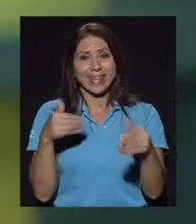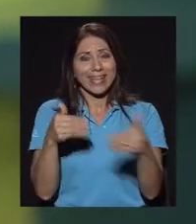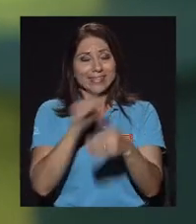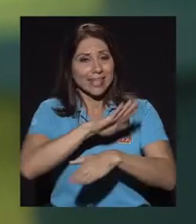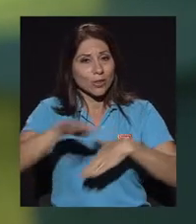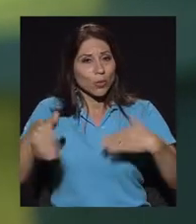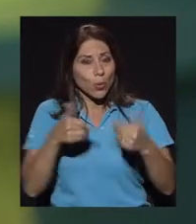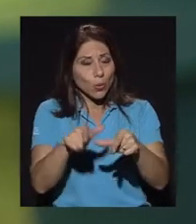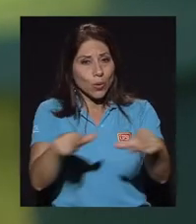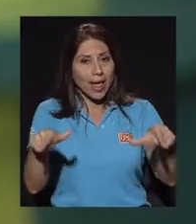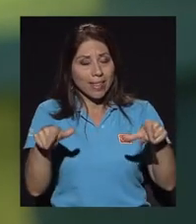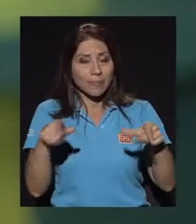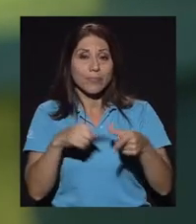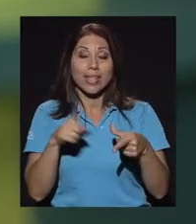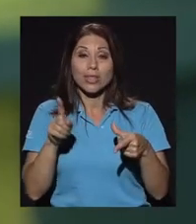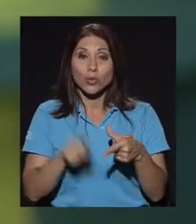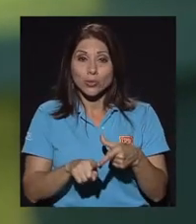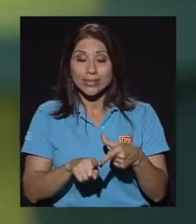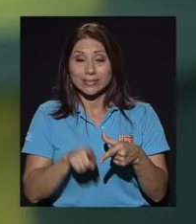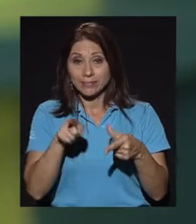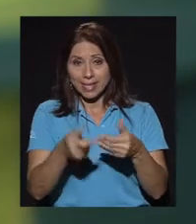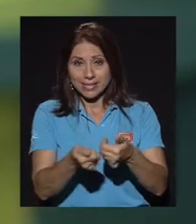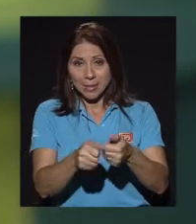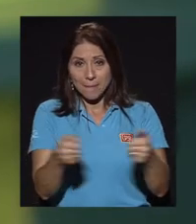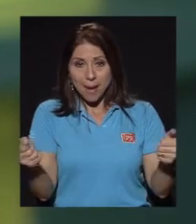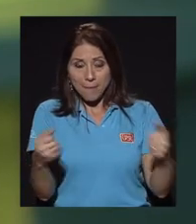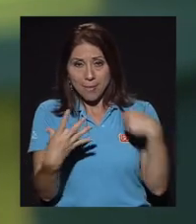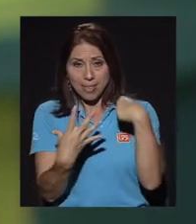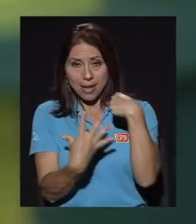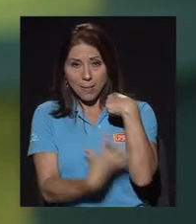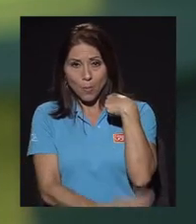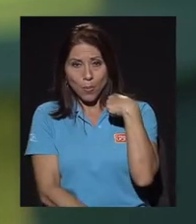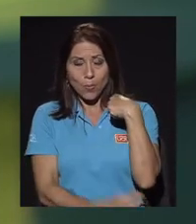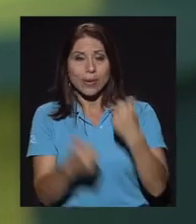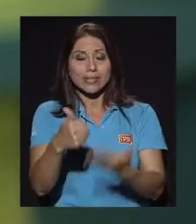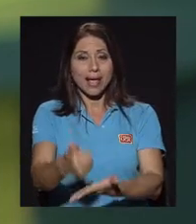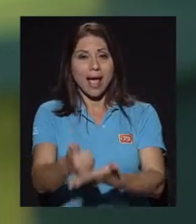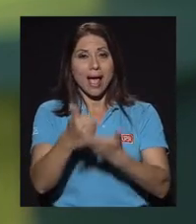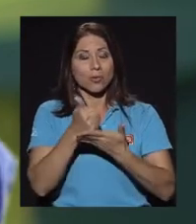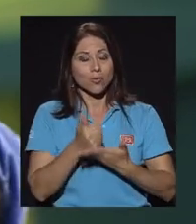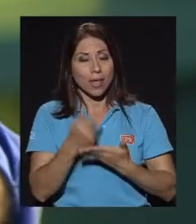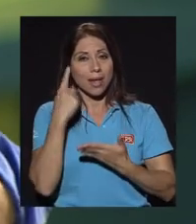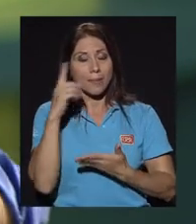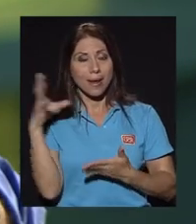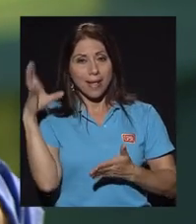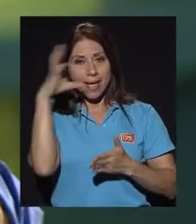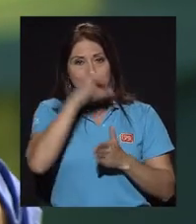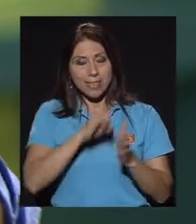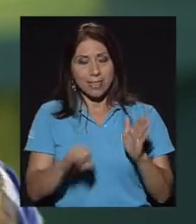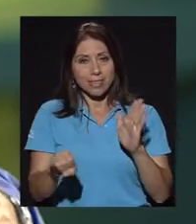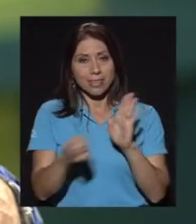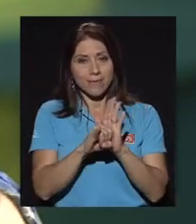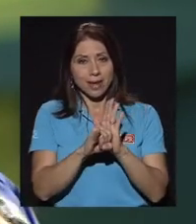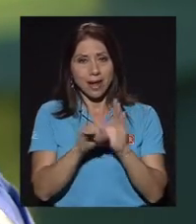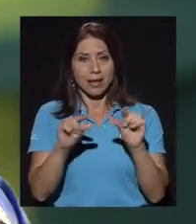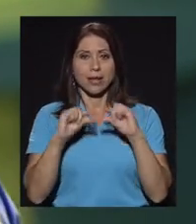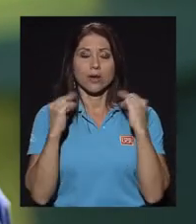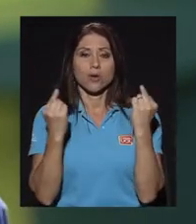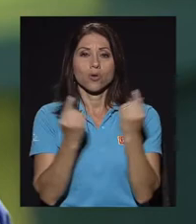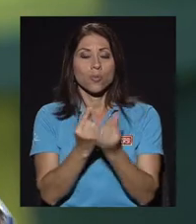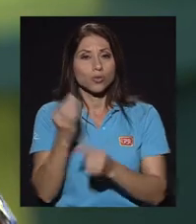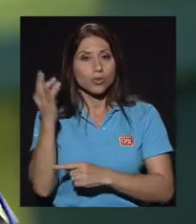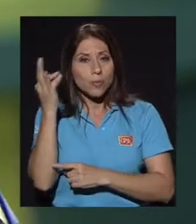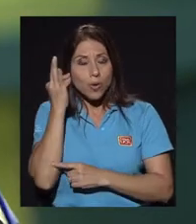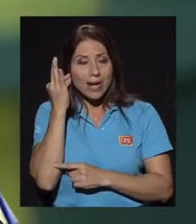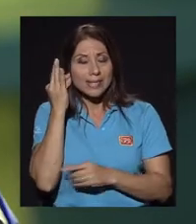mapa de la pobreza nos va a ayudar a identificar los grupos de mujeres